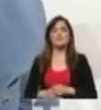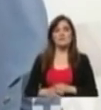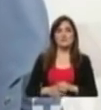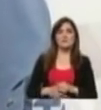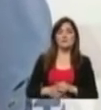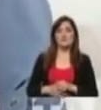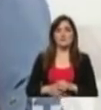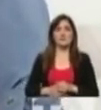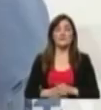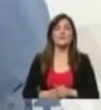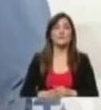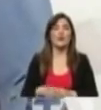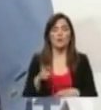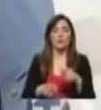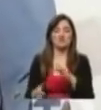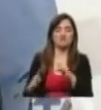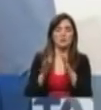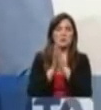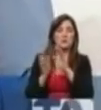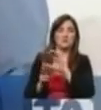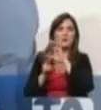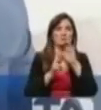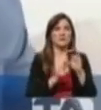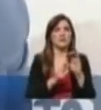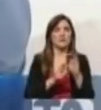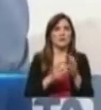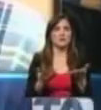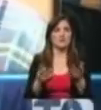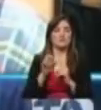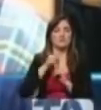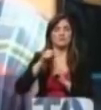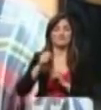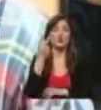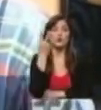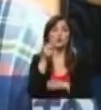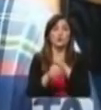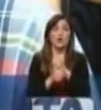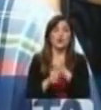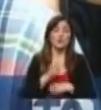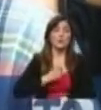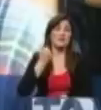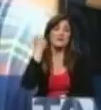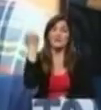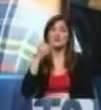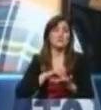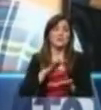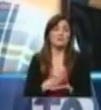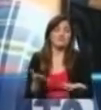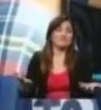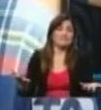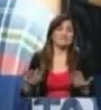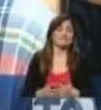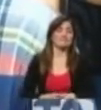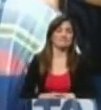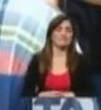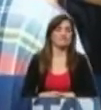poder hacer trámite, solicitud de préstamos en el IES por esta situación. 2 años de verla seguro y no poder utilizar todos los derechos que